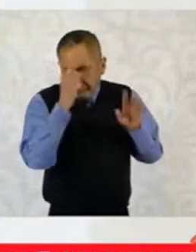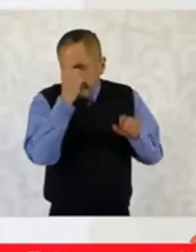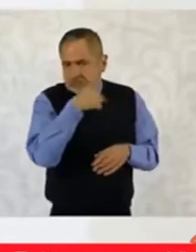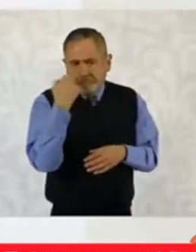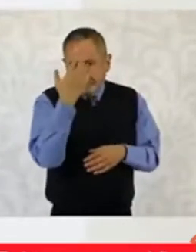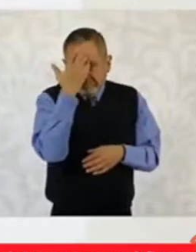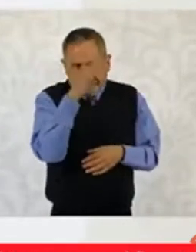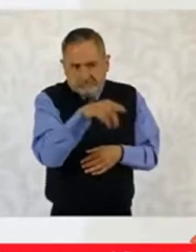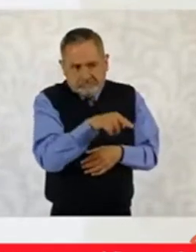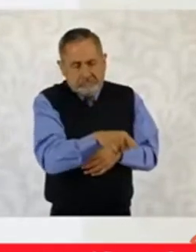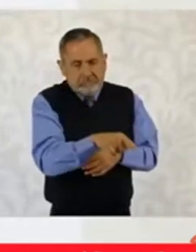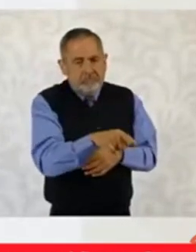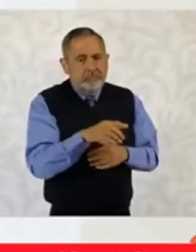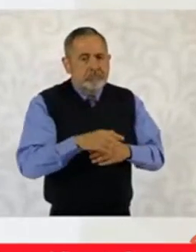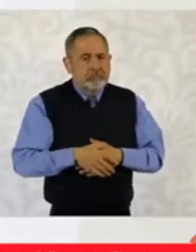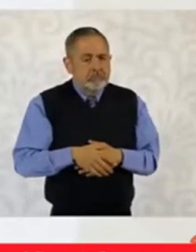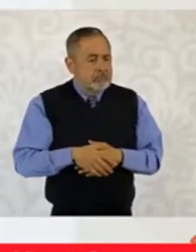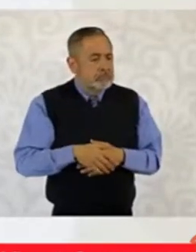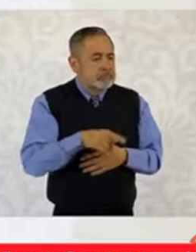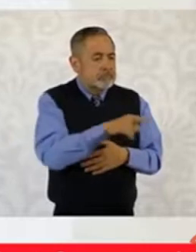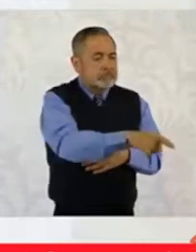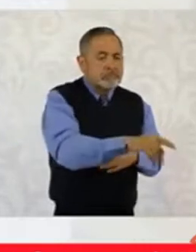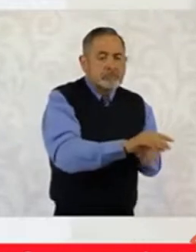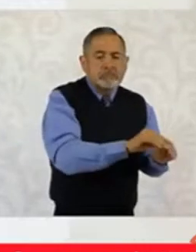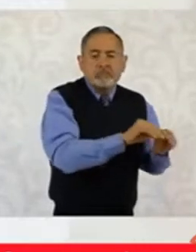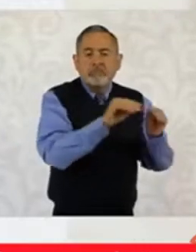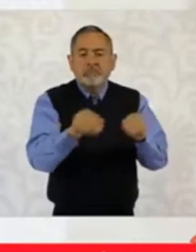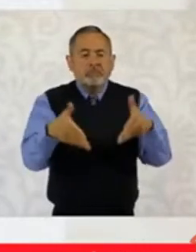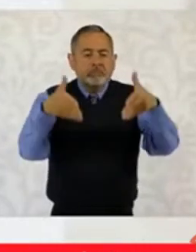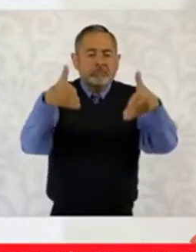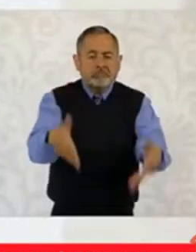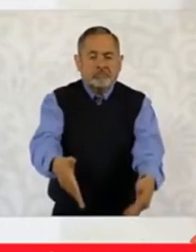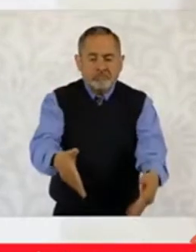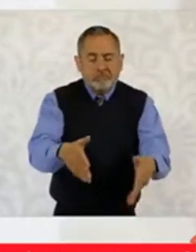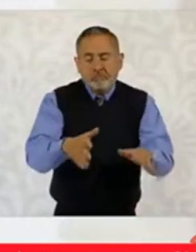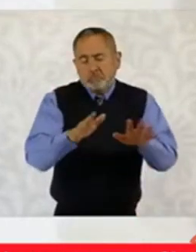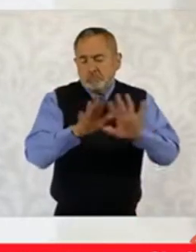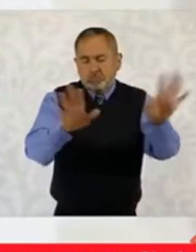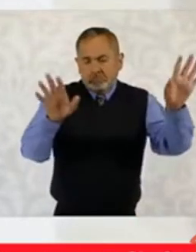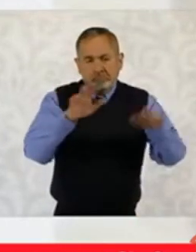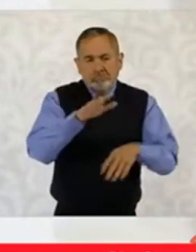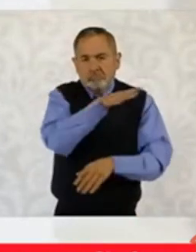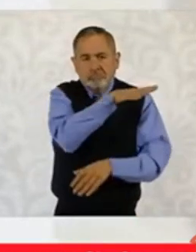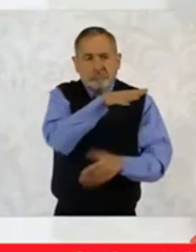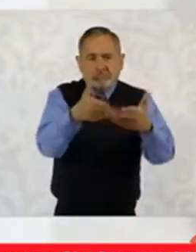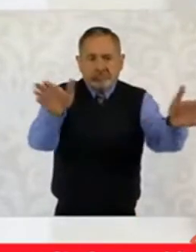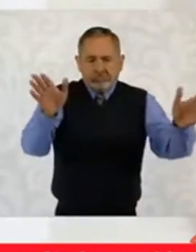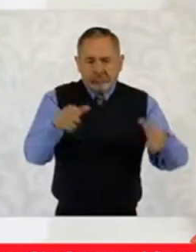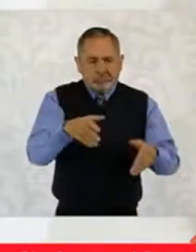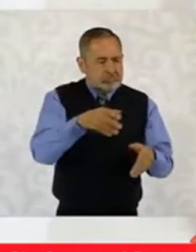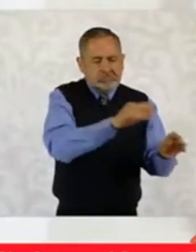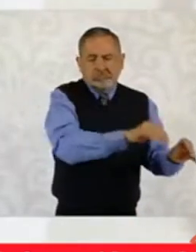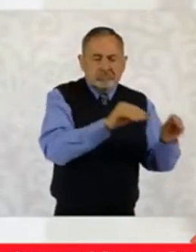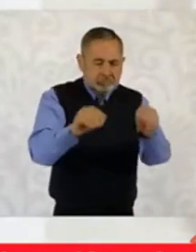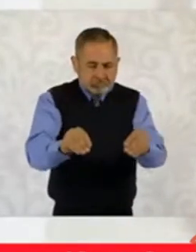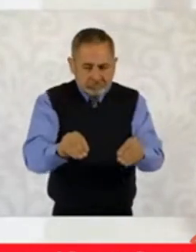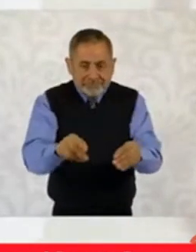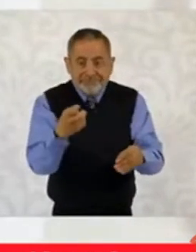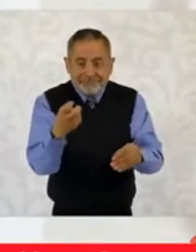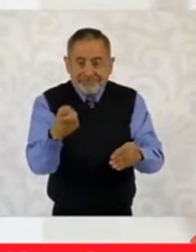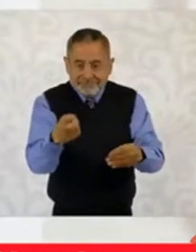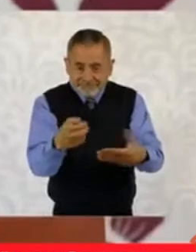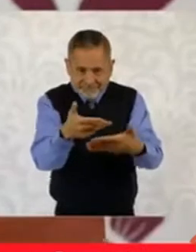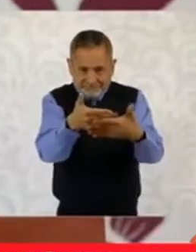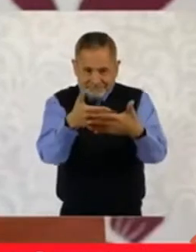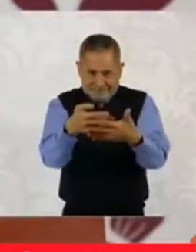y va a un destino de una fosa común, pues esa información tiene que tenerse en